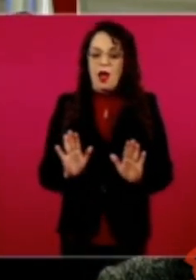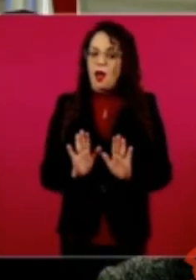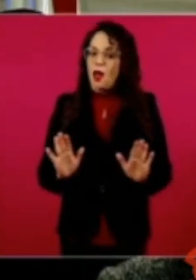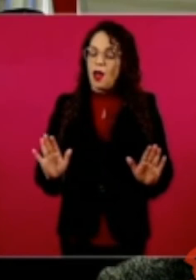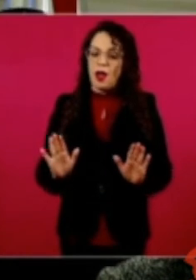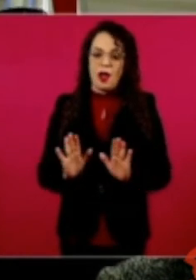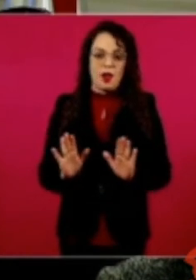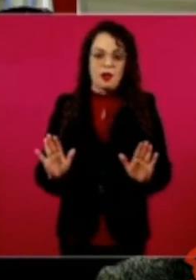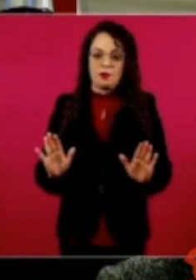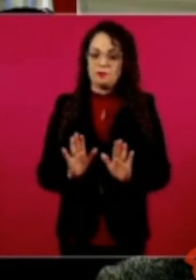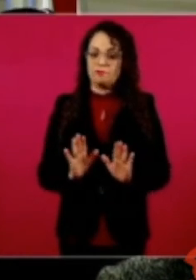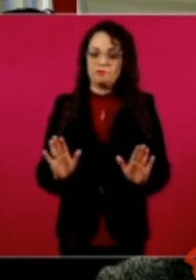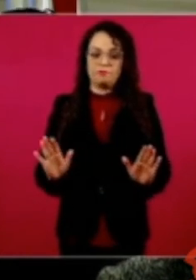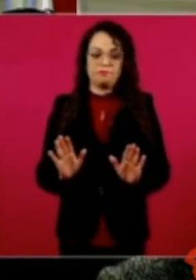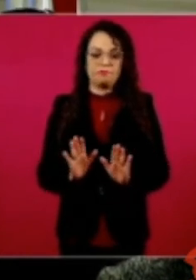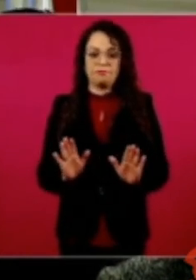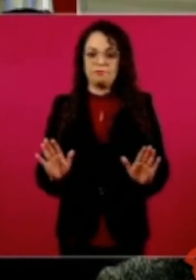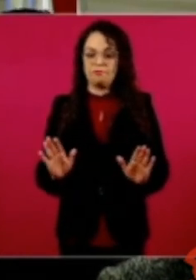ya